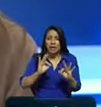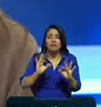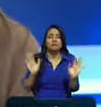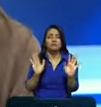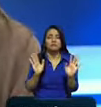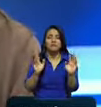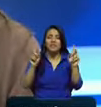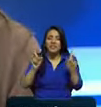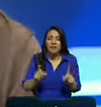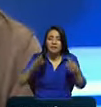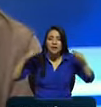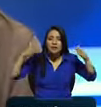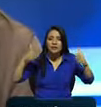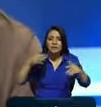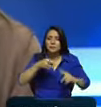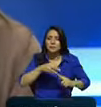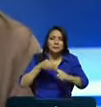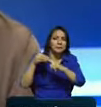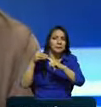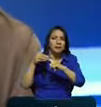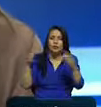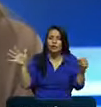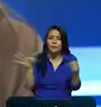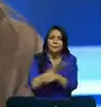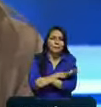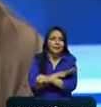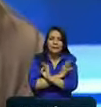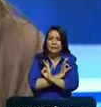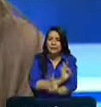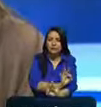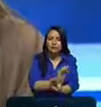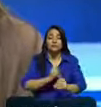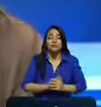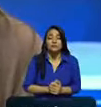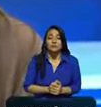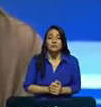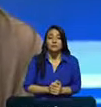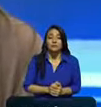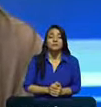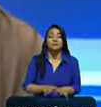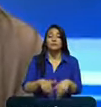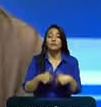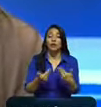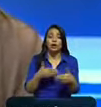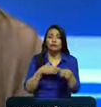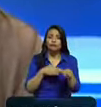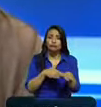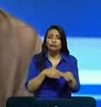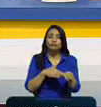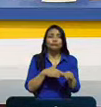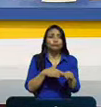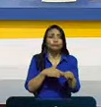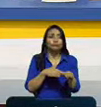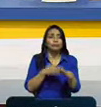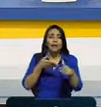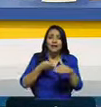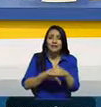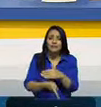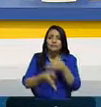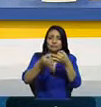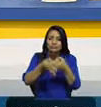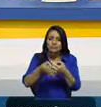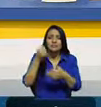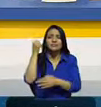un modelo de atención primaria, integral, profunda, que esté sustentado justamente en el cumplimiento del acceso real de